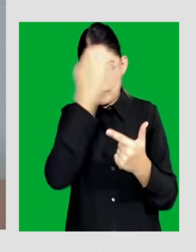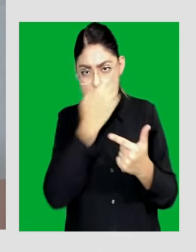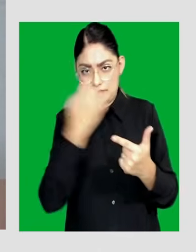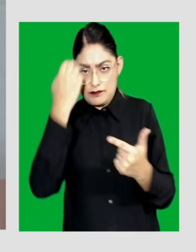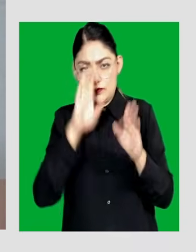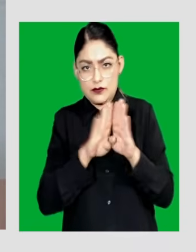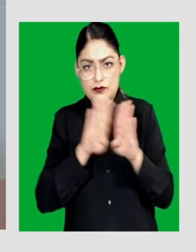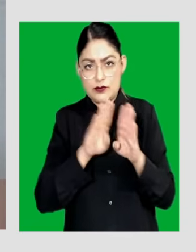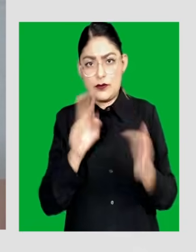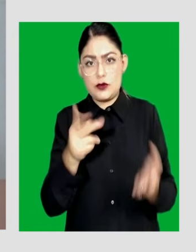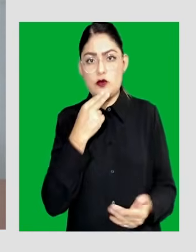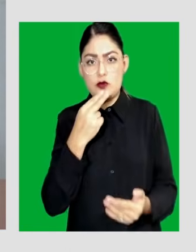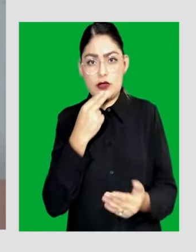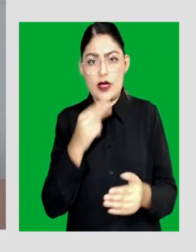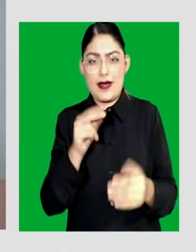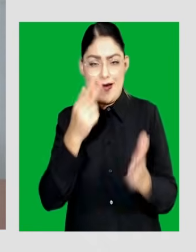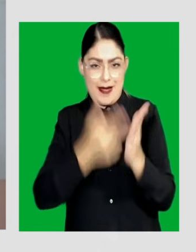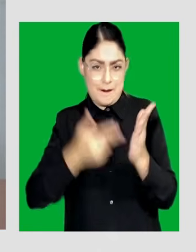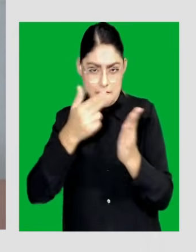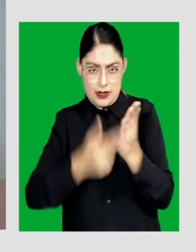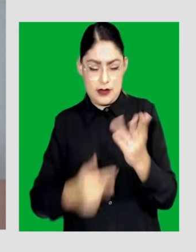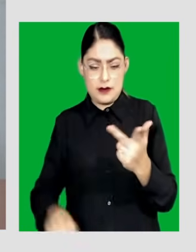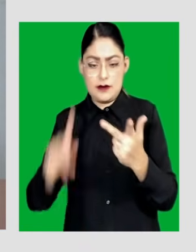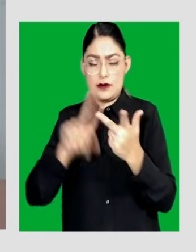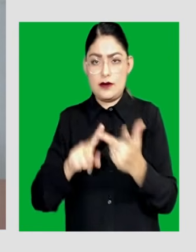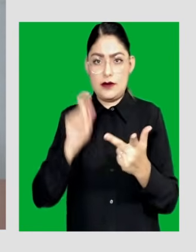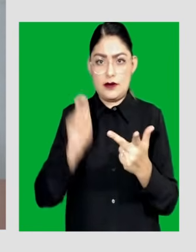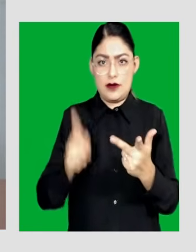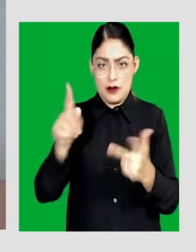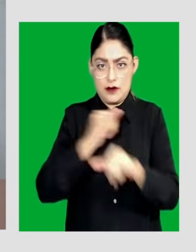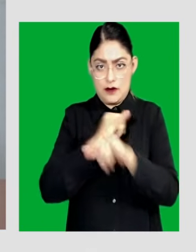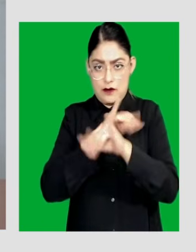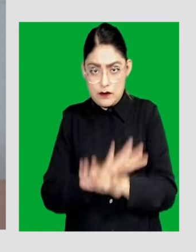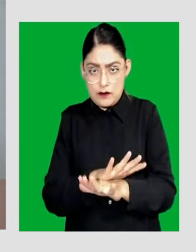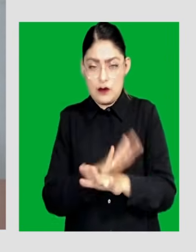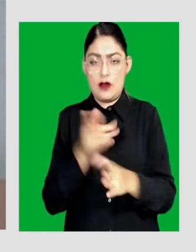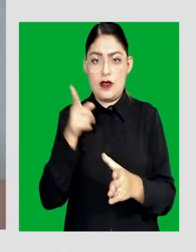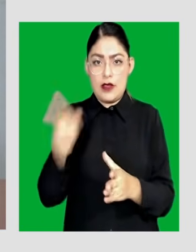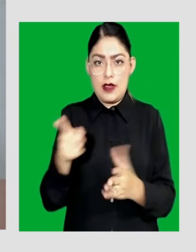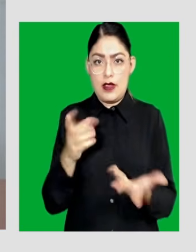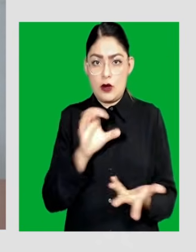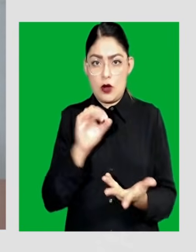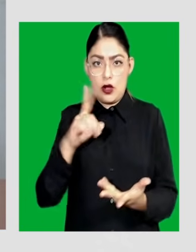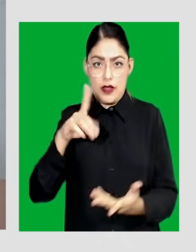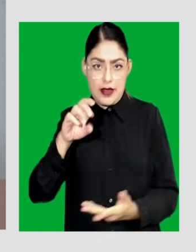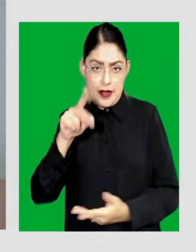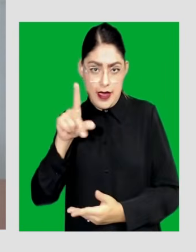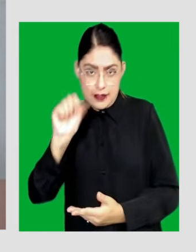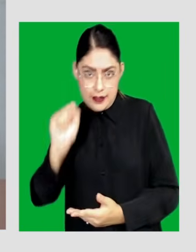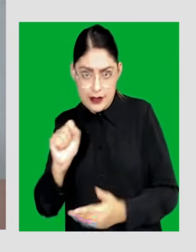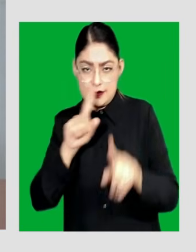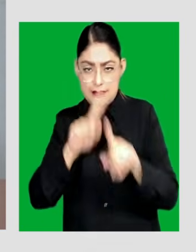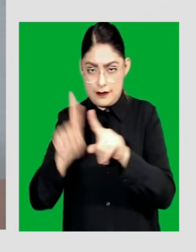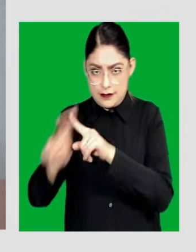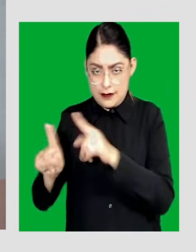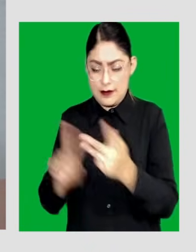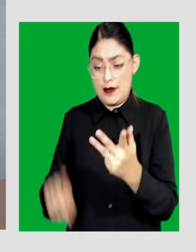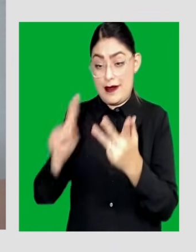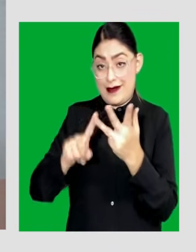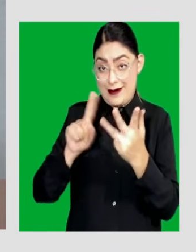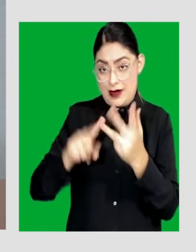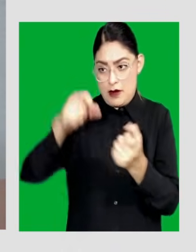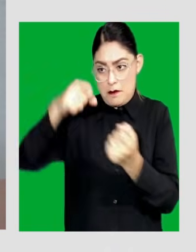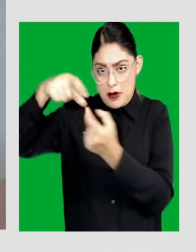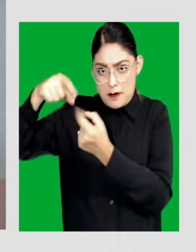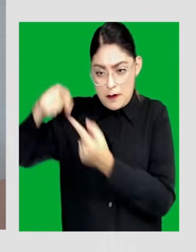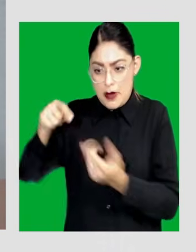análisis espacial. El cuarto es sobre proyecciones geográficas, georreferenciación y coordenadas. Y el quinto